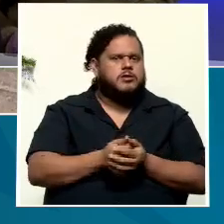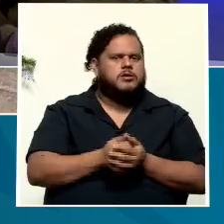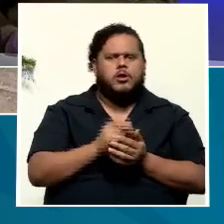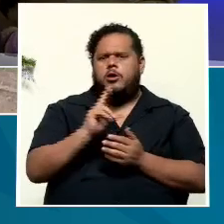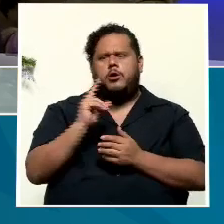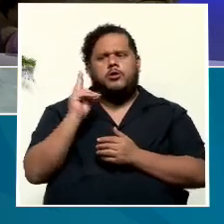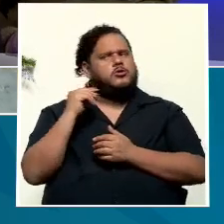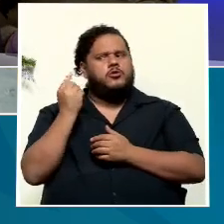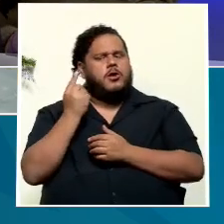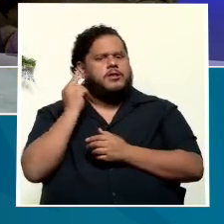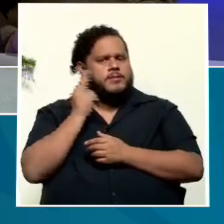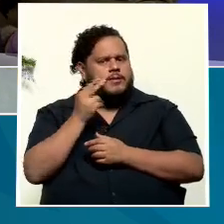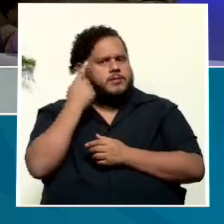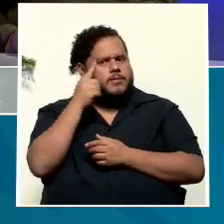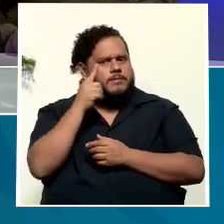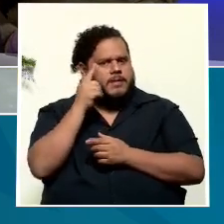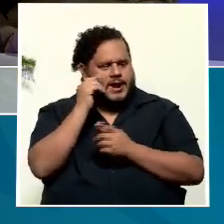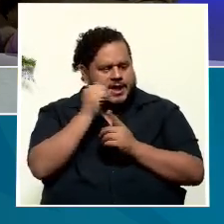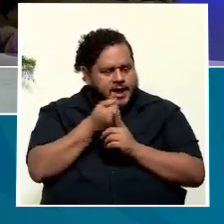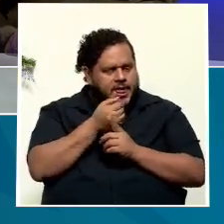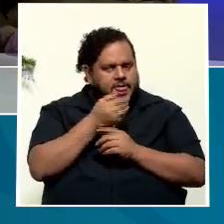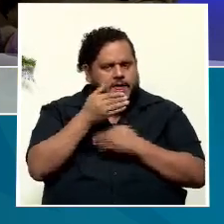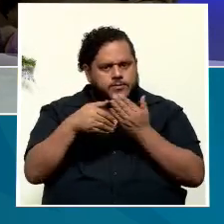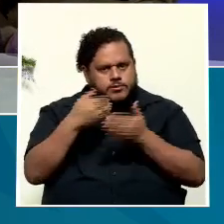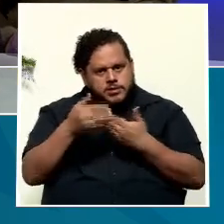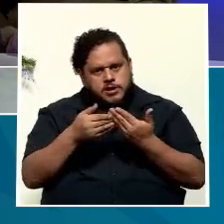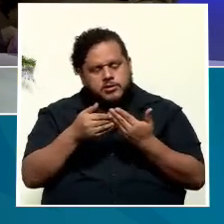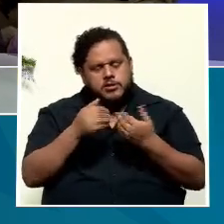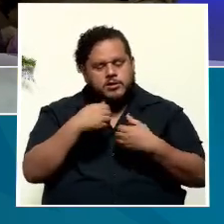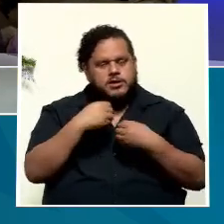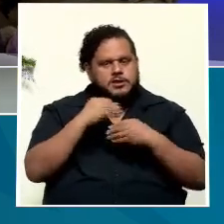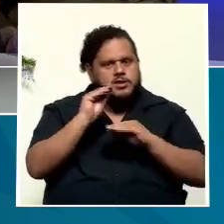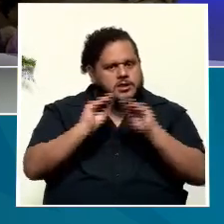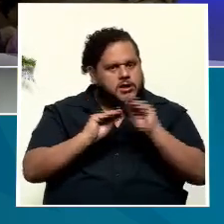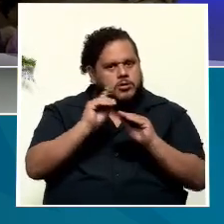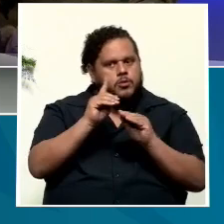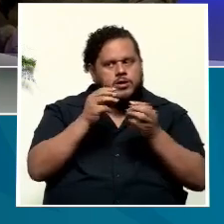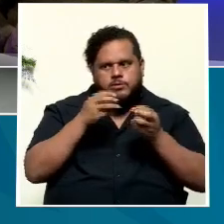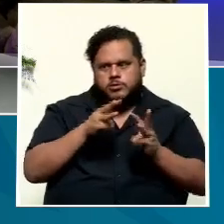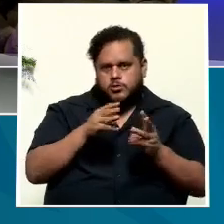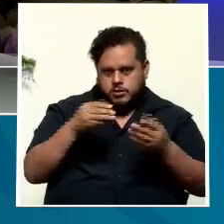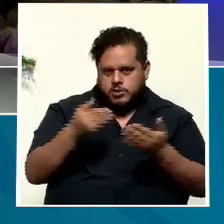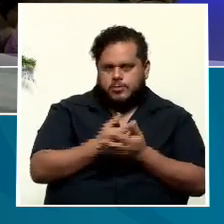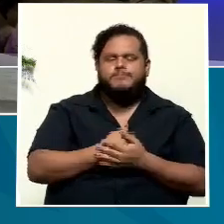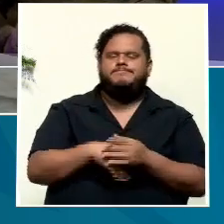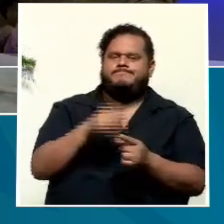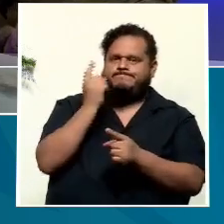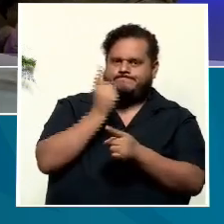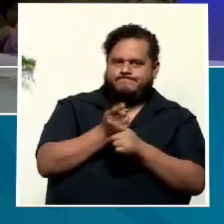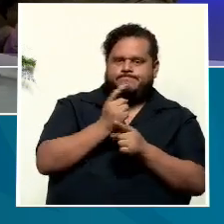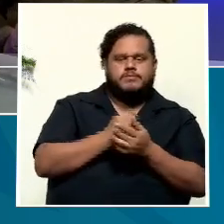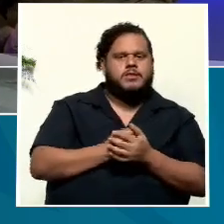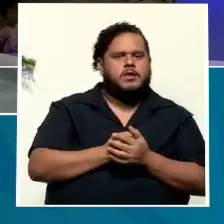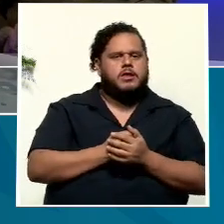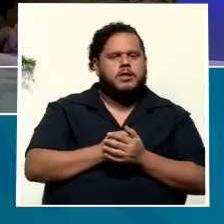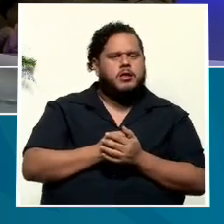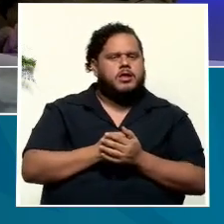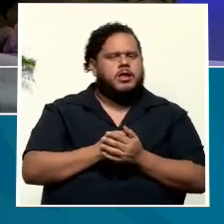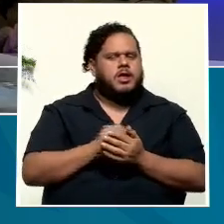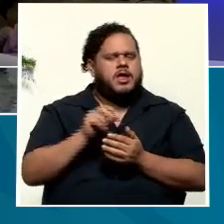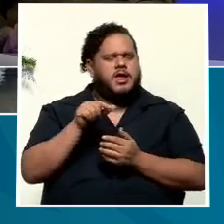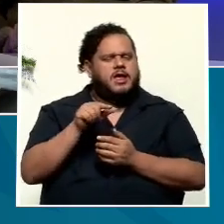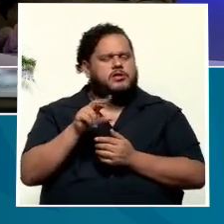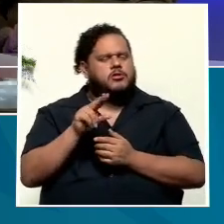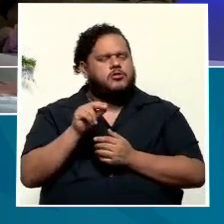misma. No. Para cada proceso se arma una metodología nueva. Correcto. No nos da eso